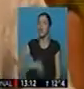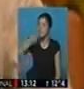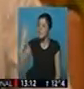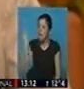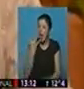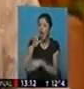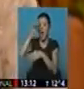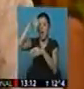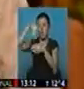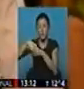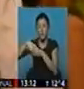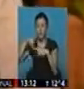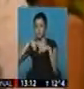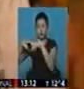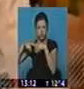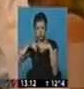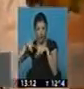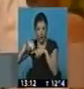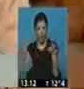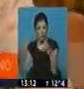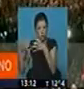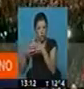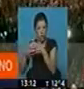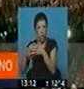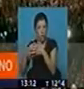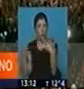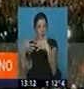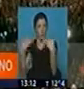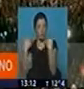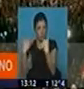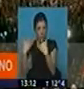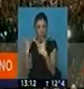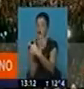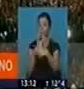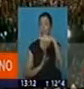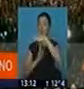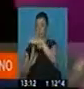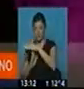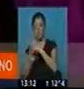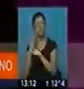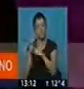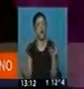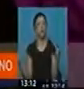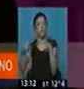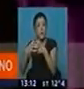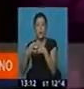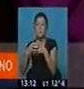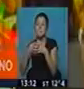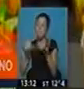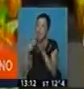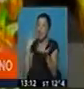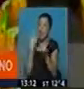interno está en su punto máximo en la alianza, aunque los líderes de ambos partidos defienden la unión. Pero los números mandan y